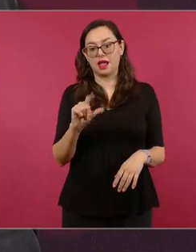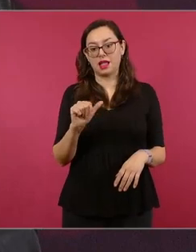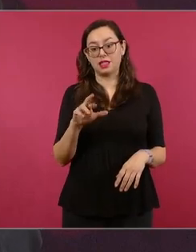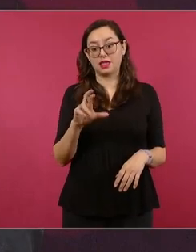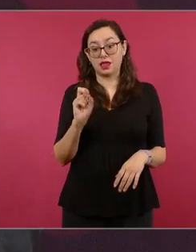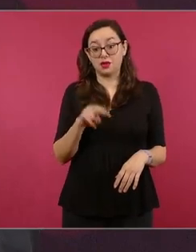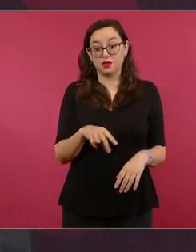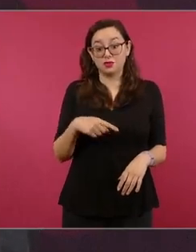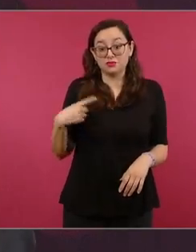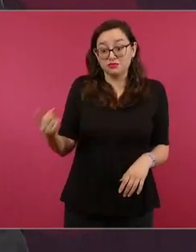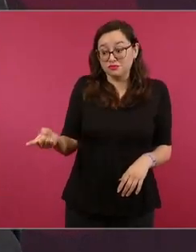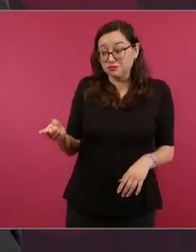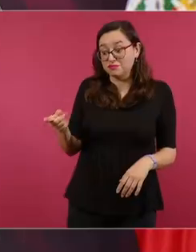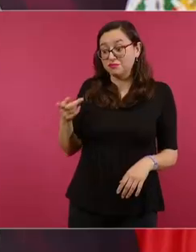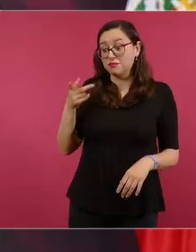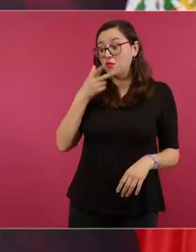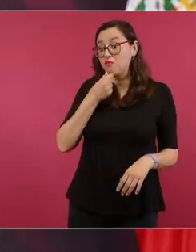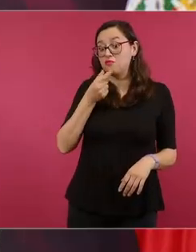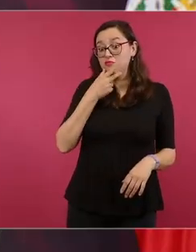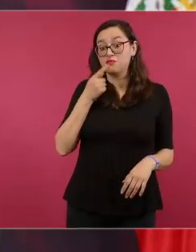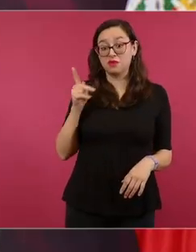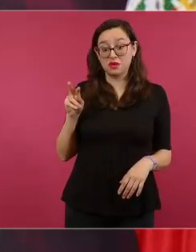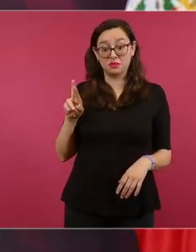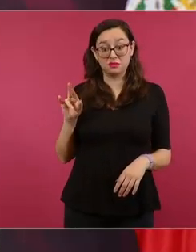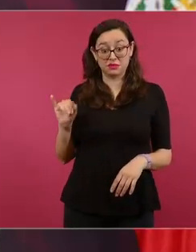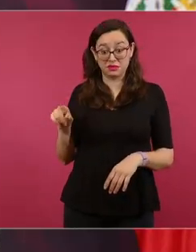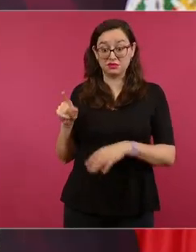dicho por Madrazo.